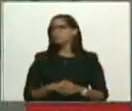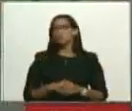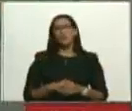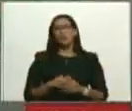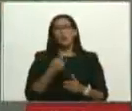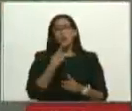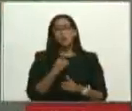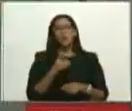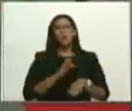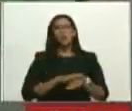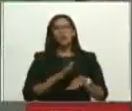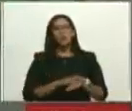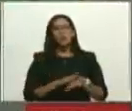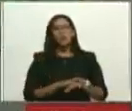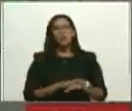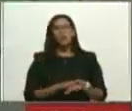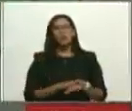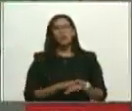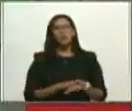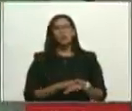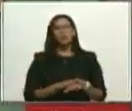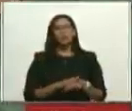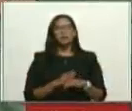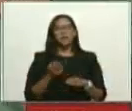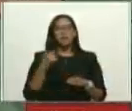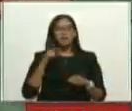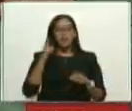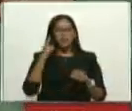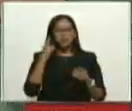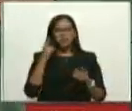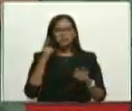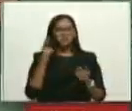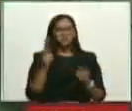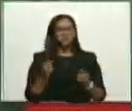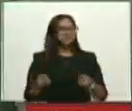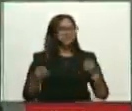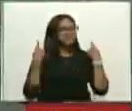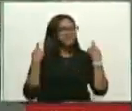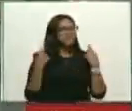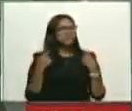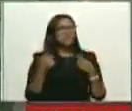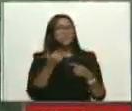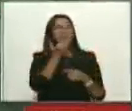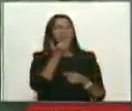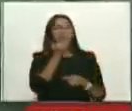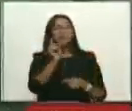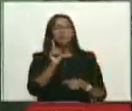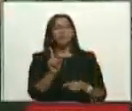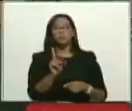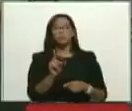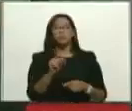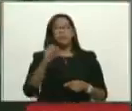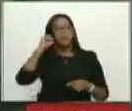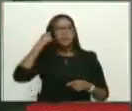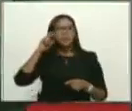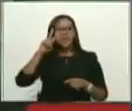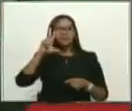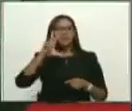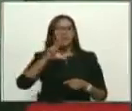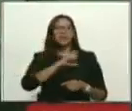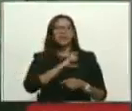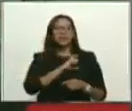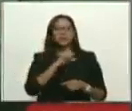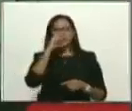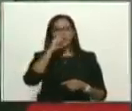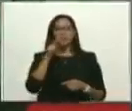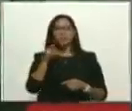con la culpa de haber incurrido en ese error, porque recuerdo el 23 de enero de ese año, ya tú estabas